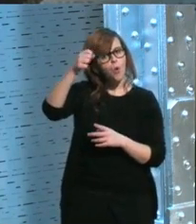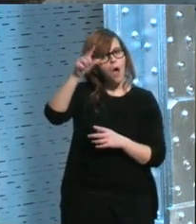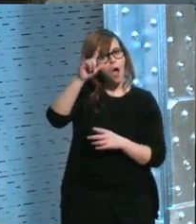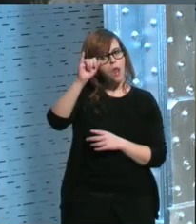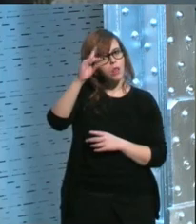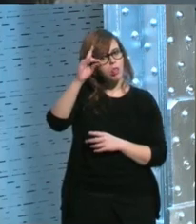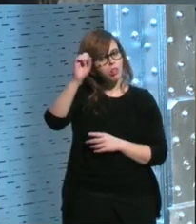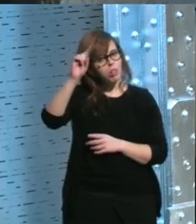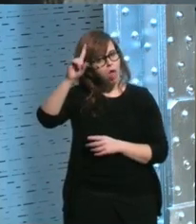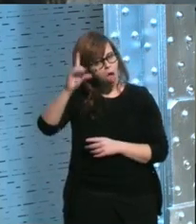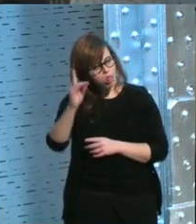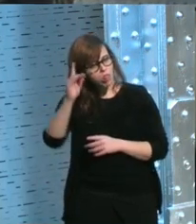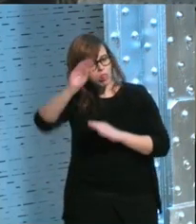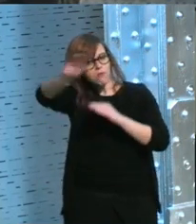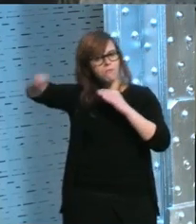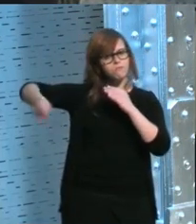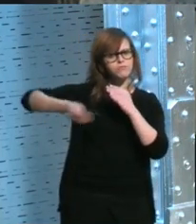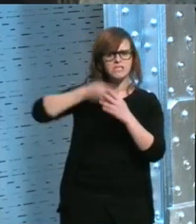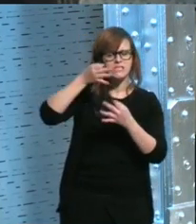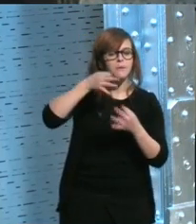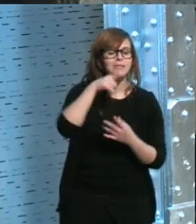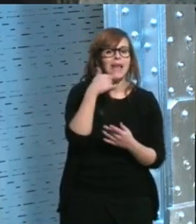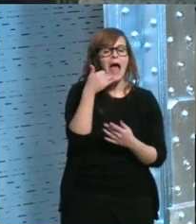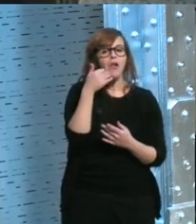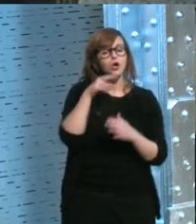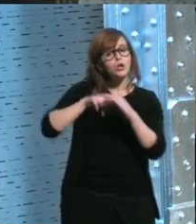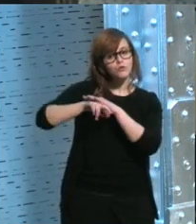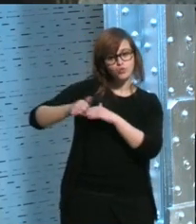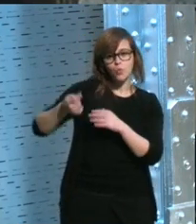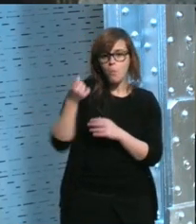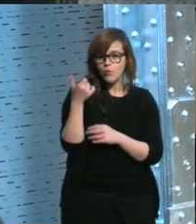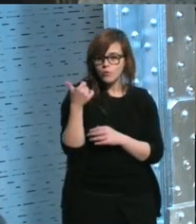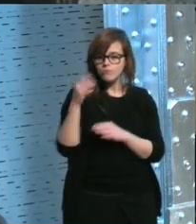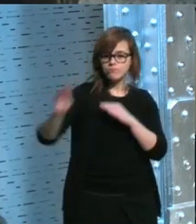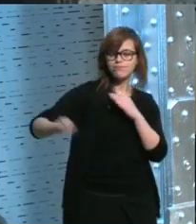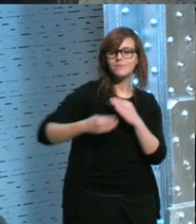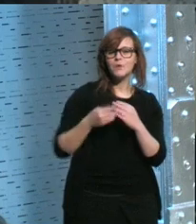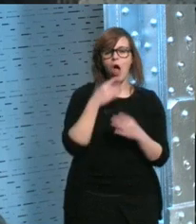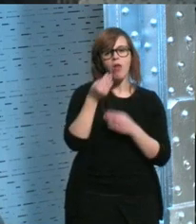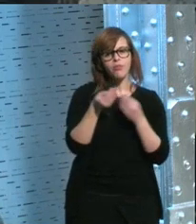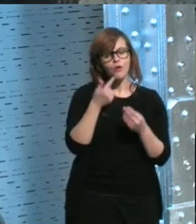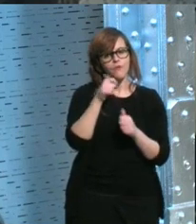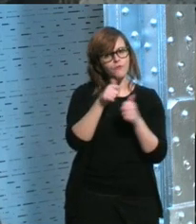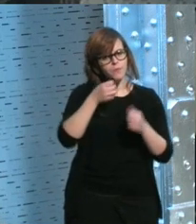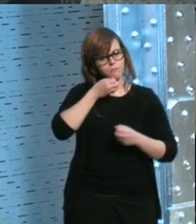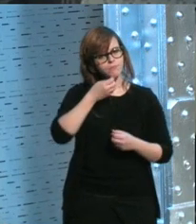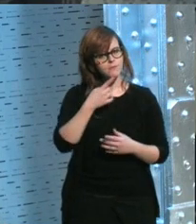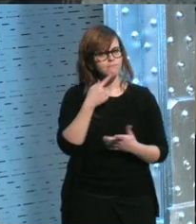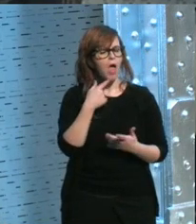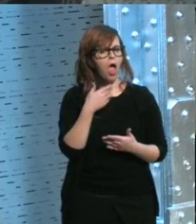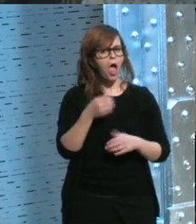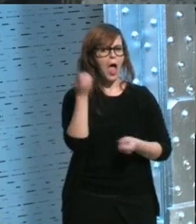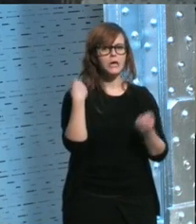hacer algo con poco, sino hacerlo con dos características: hacerlo modestamente, actitud